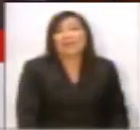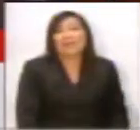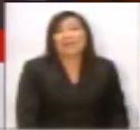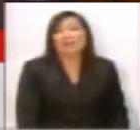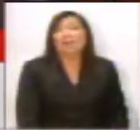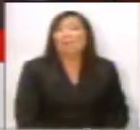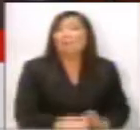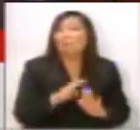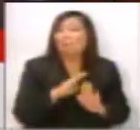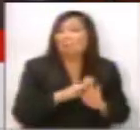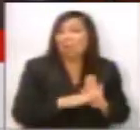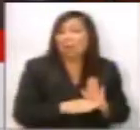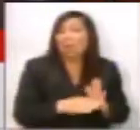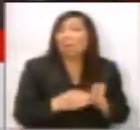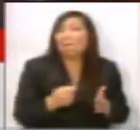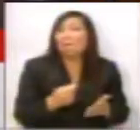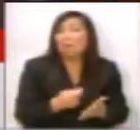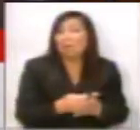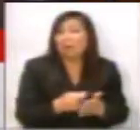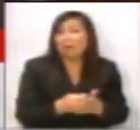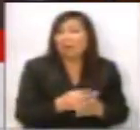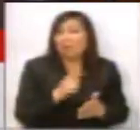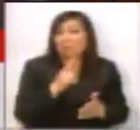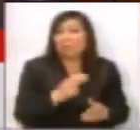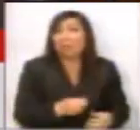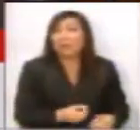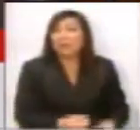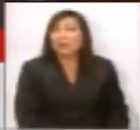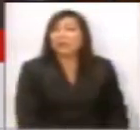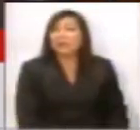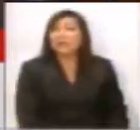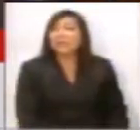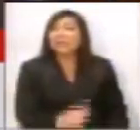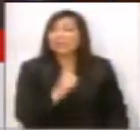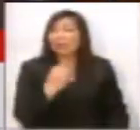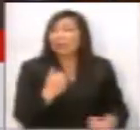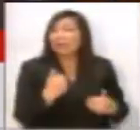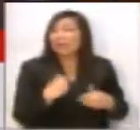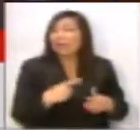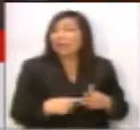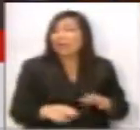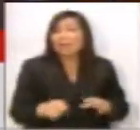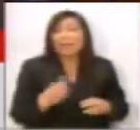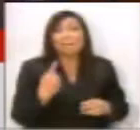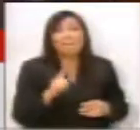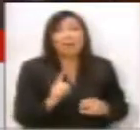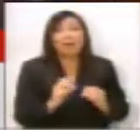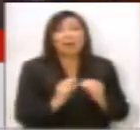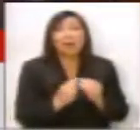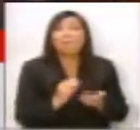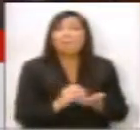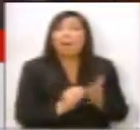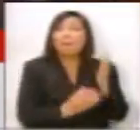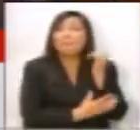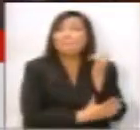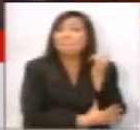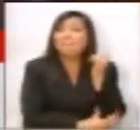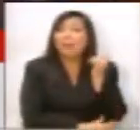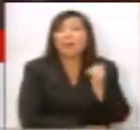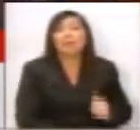va a disminuir los problemas que tienen las mujeres en el Perú. Y se tiene que aplicar para los sectores más